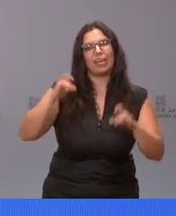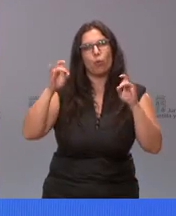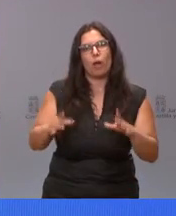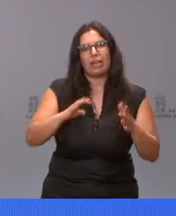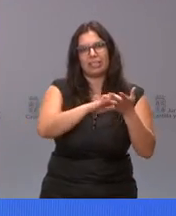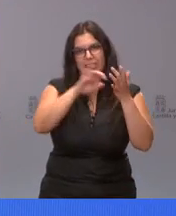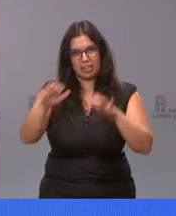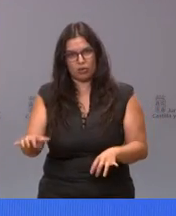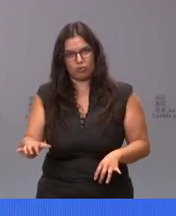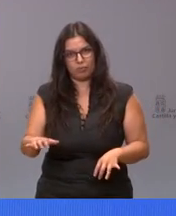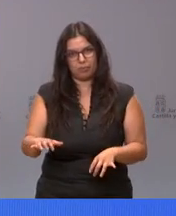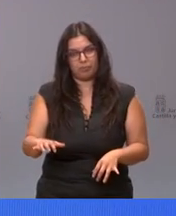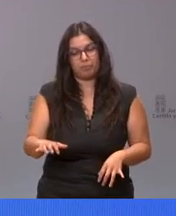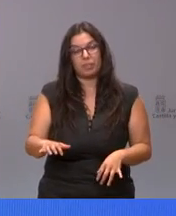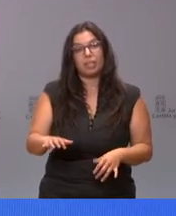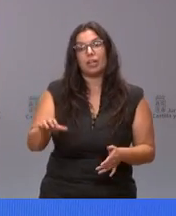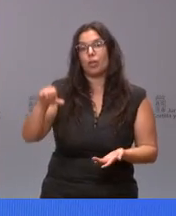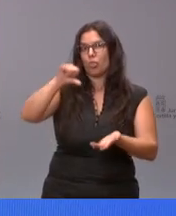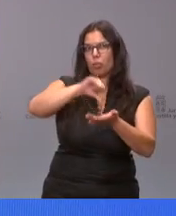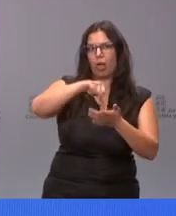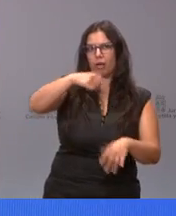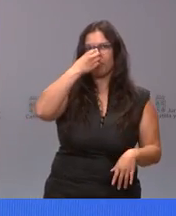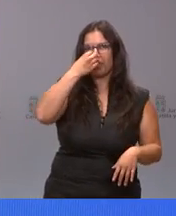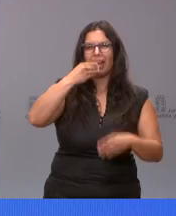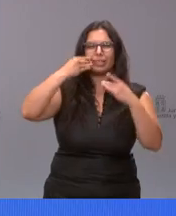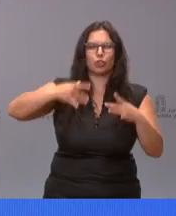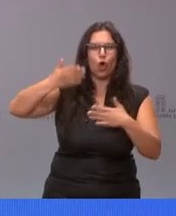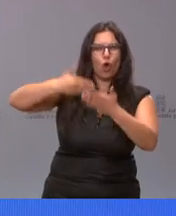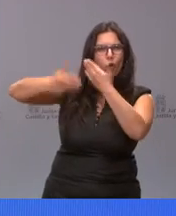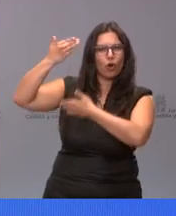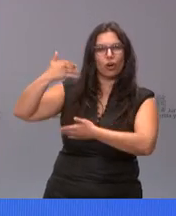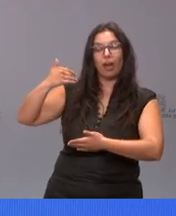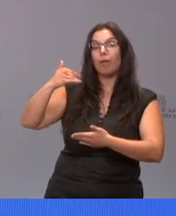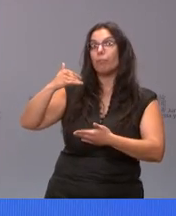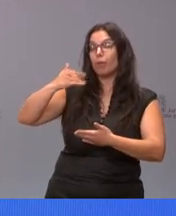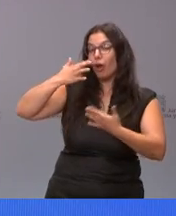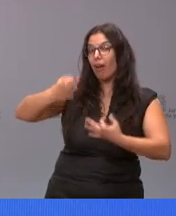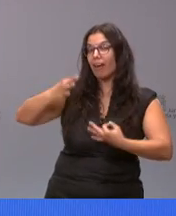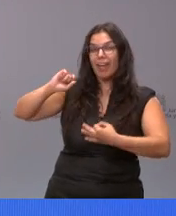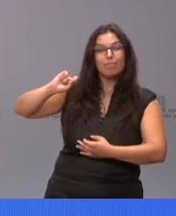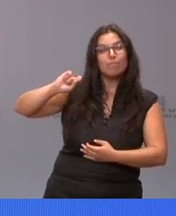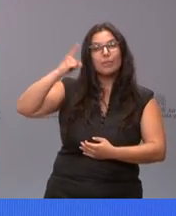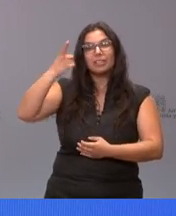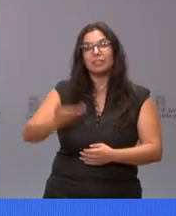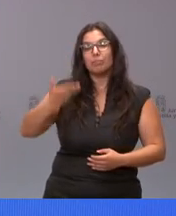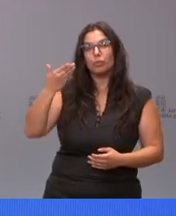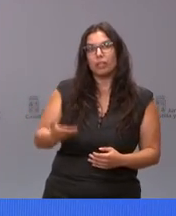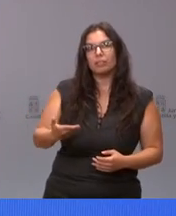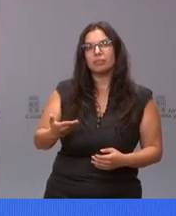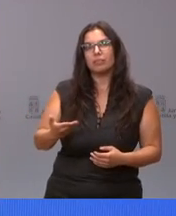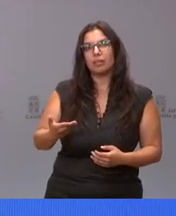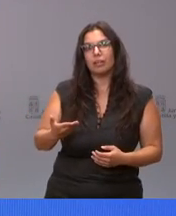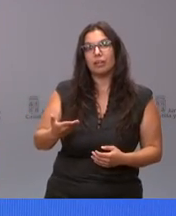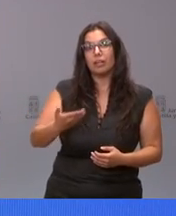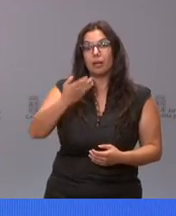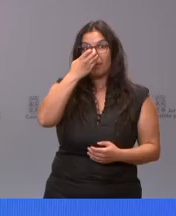es Castilla y León, una ciudad con mucho pasado, pero sobre todo una ciudad que cuando fue capaz de